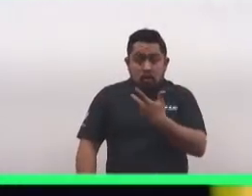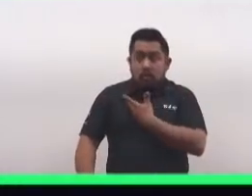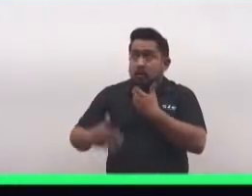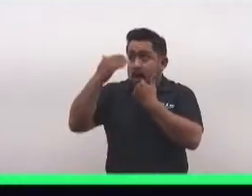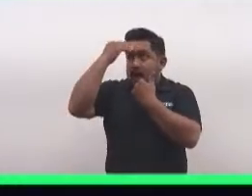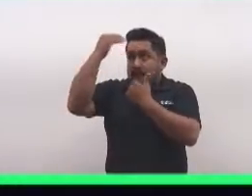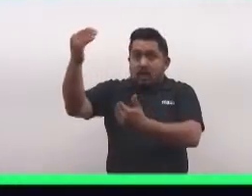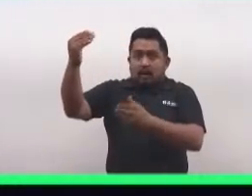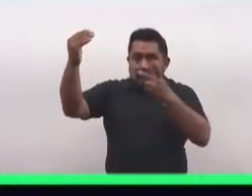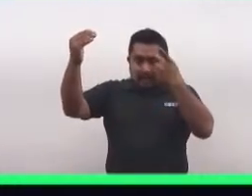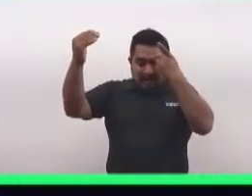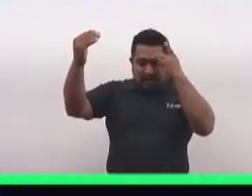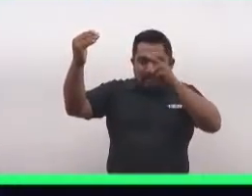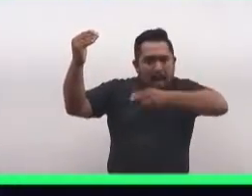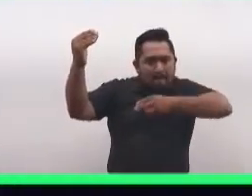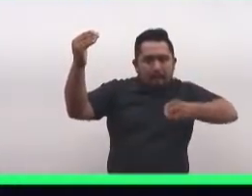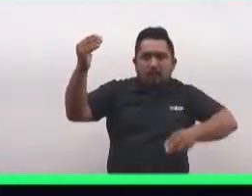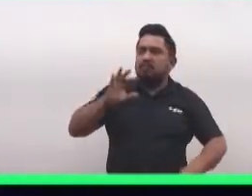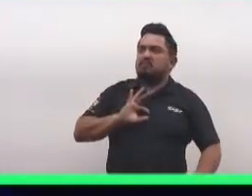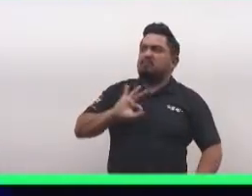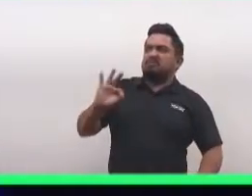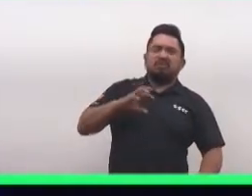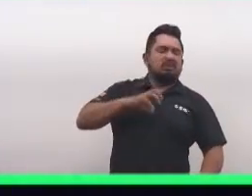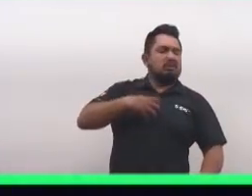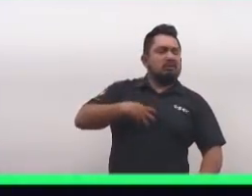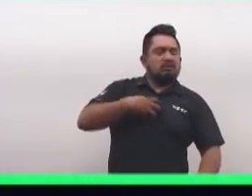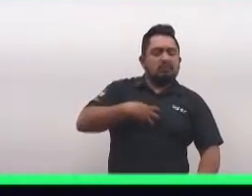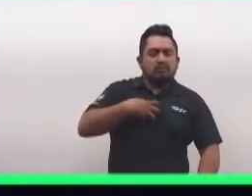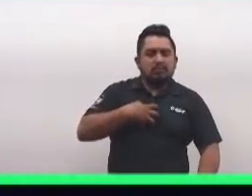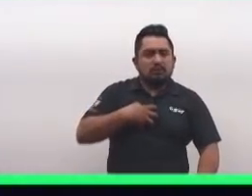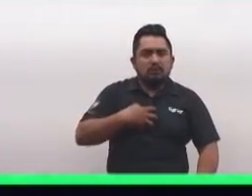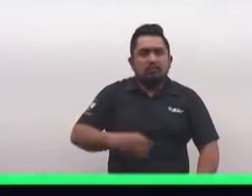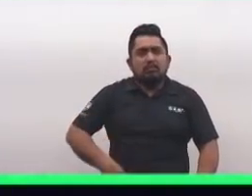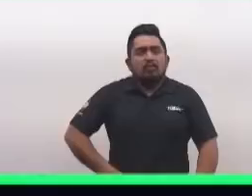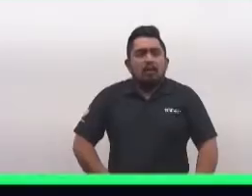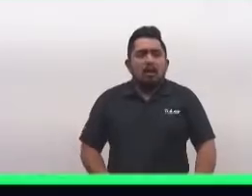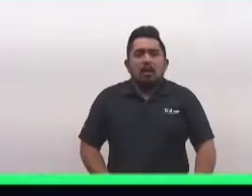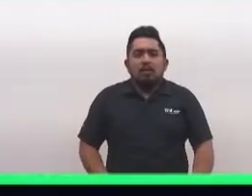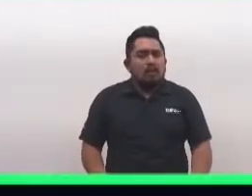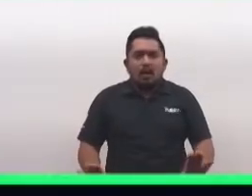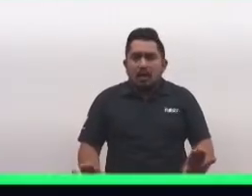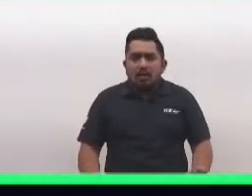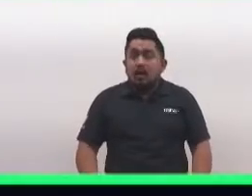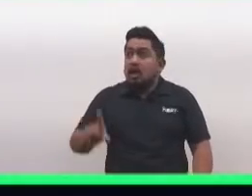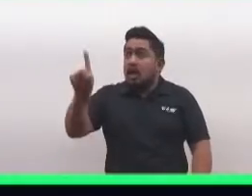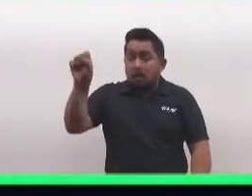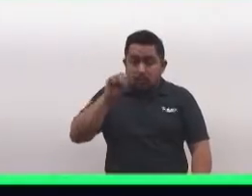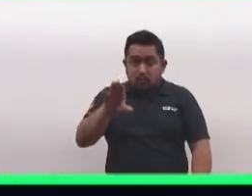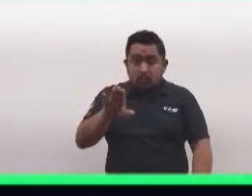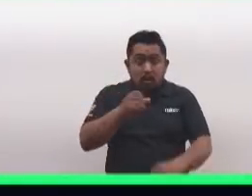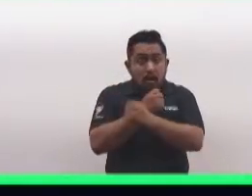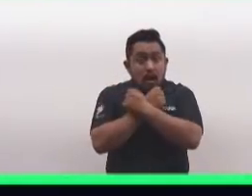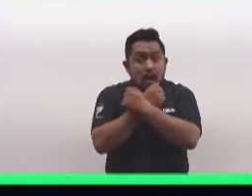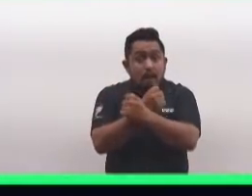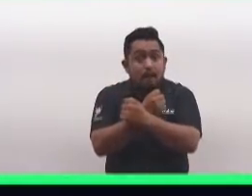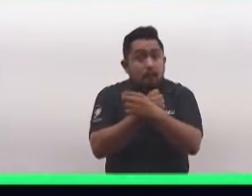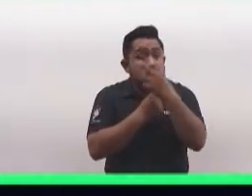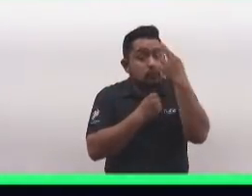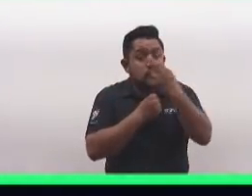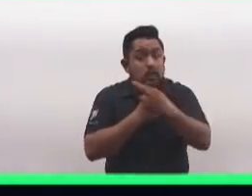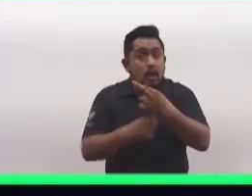dios le estamos mostrando apatía él nos dijo por favor este tienen que tiene dos y me amáis a